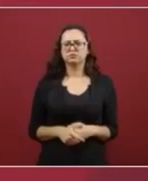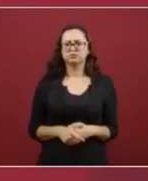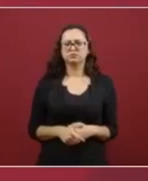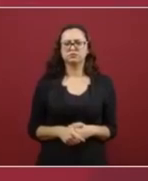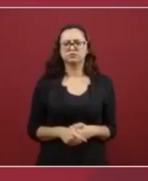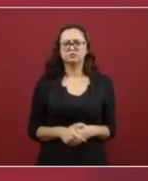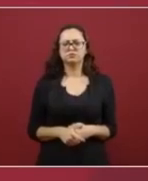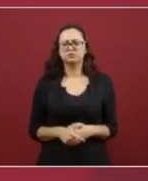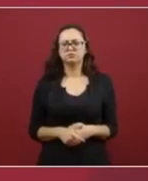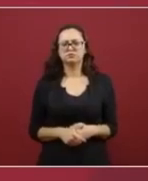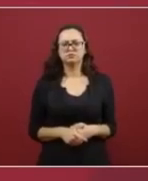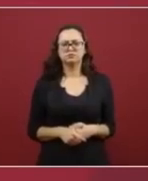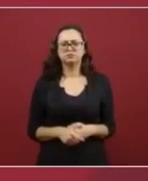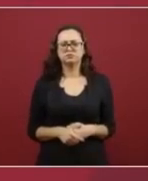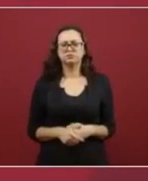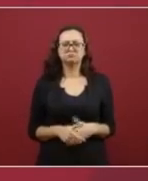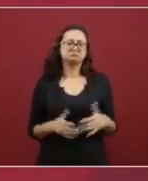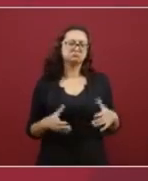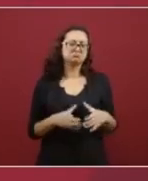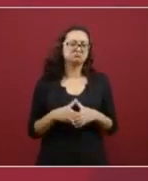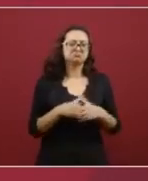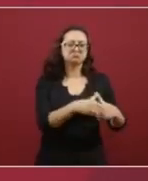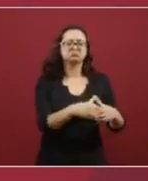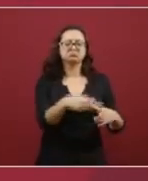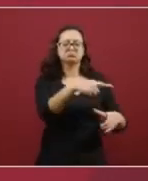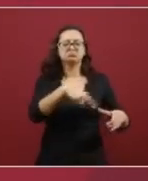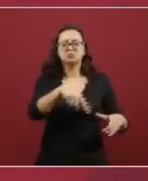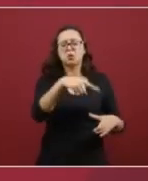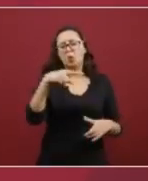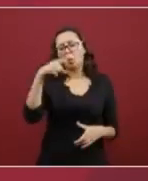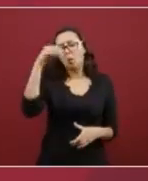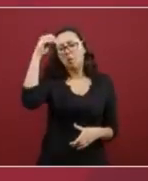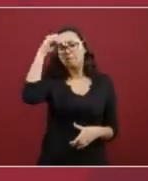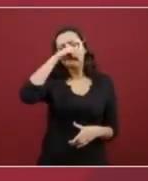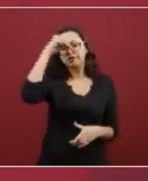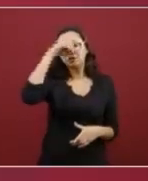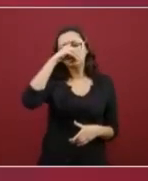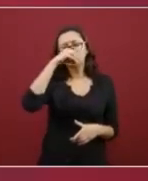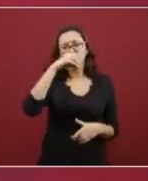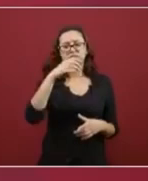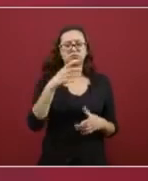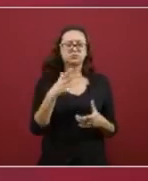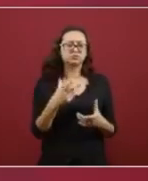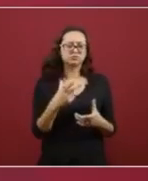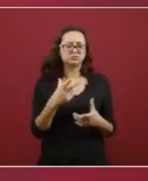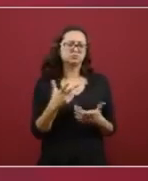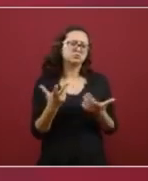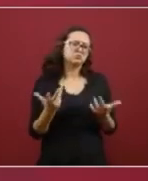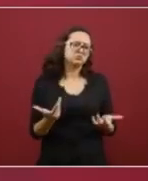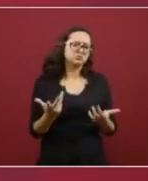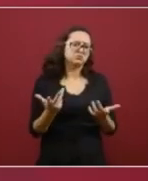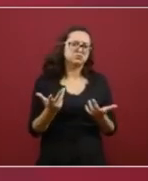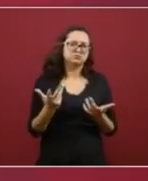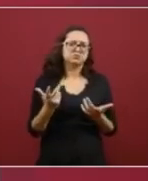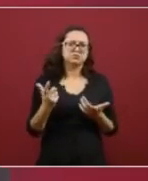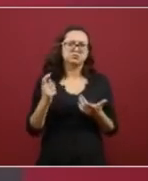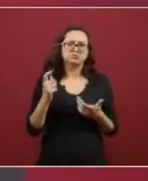divisa, un criterio de los liberales que se le